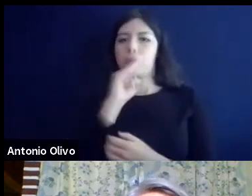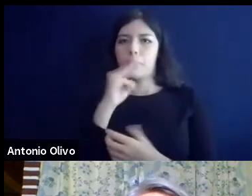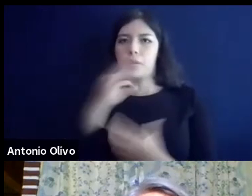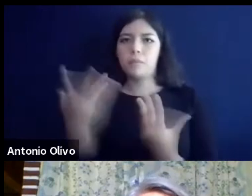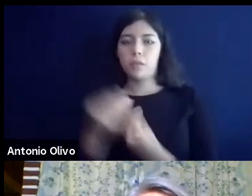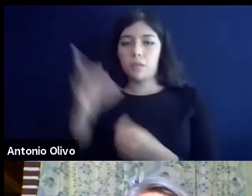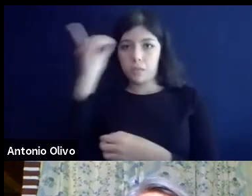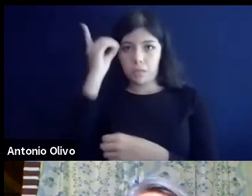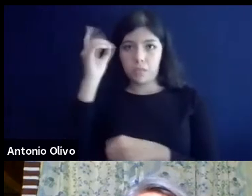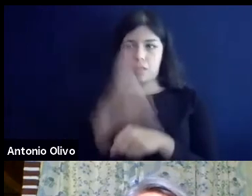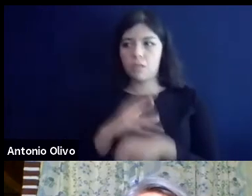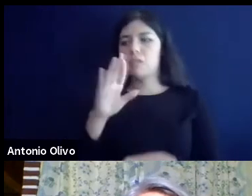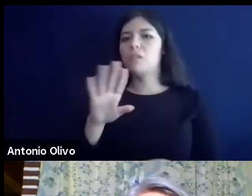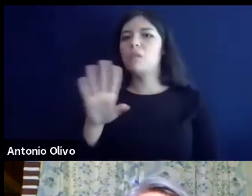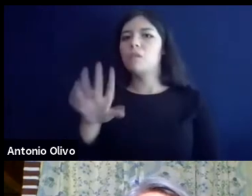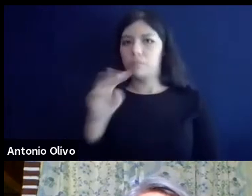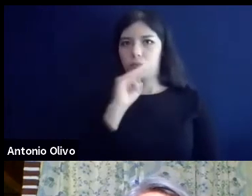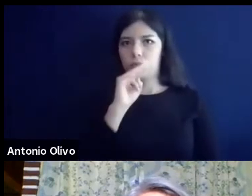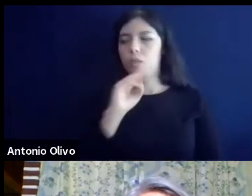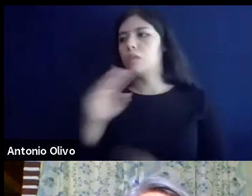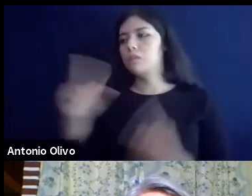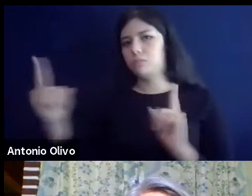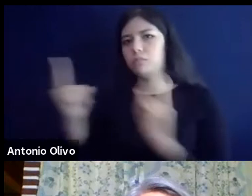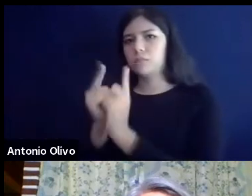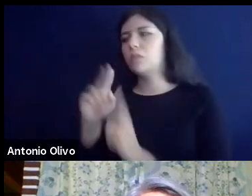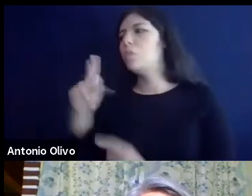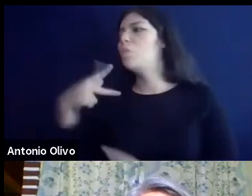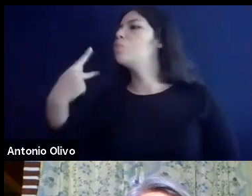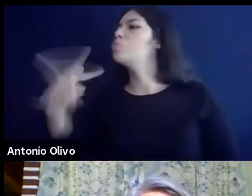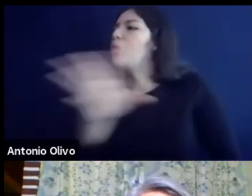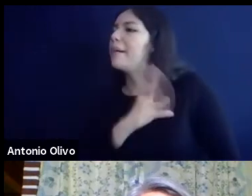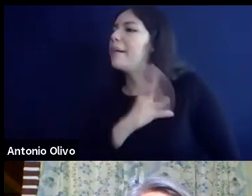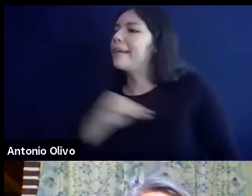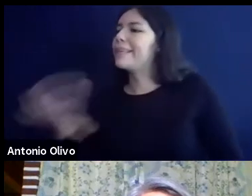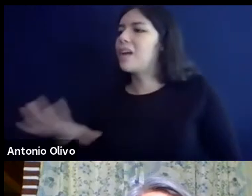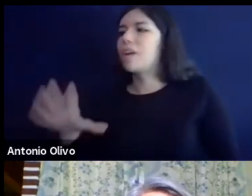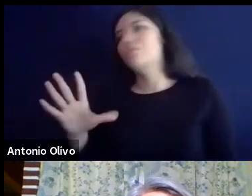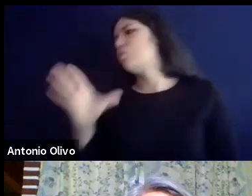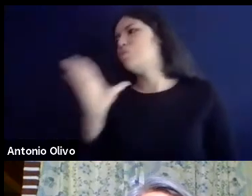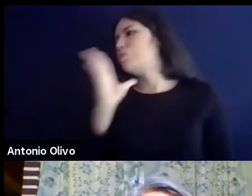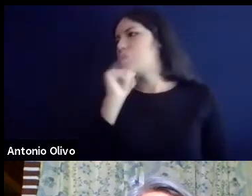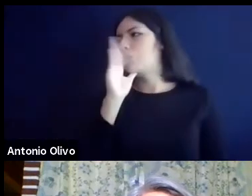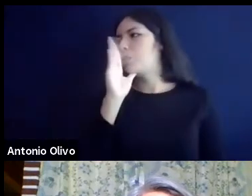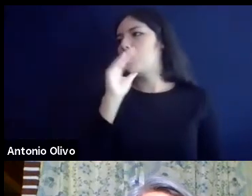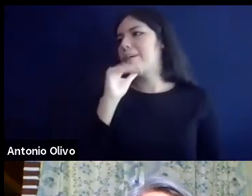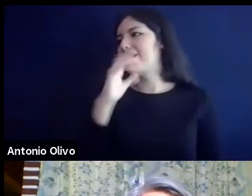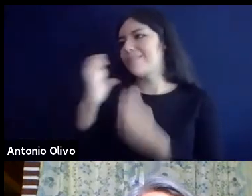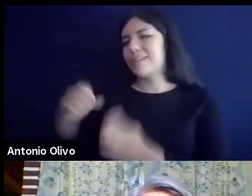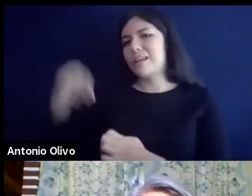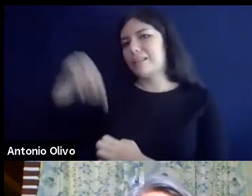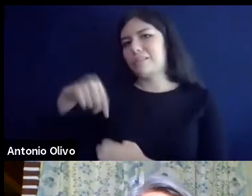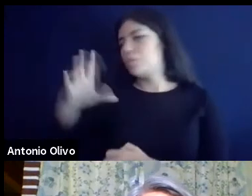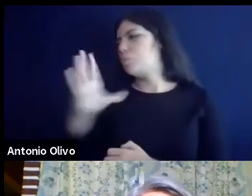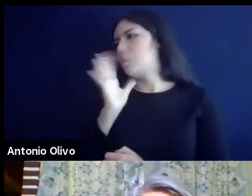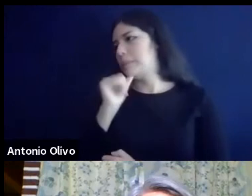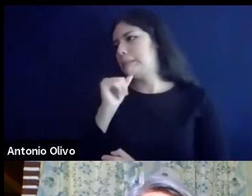le dijo, no, es que su hija no puede estar aquí, es una distracción para sus compañeros. Entonces, pues también esa parte